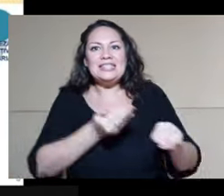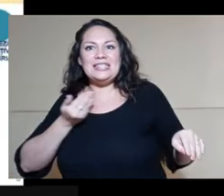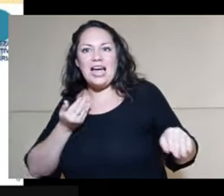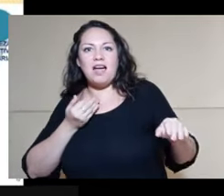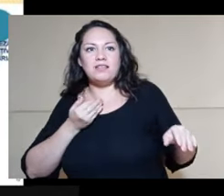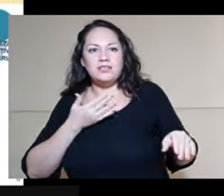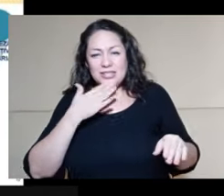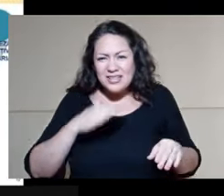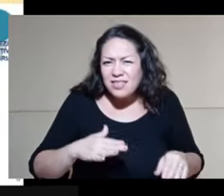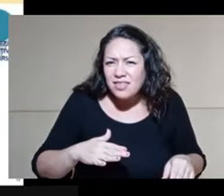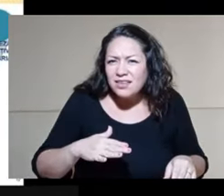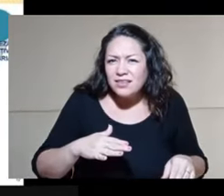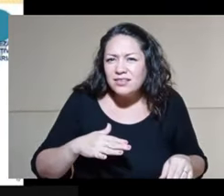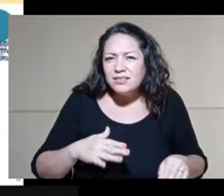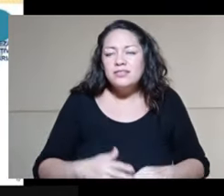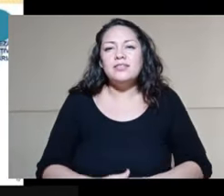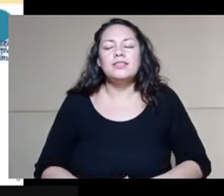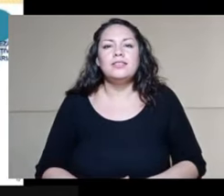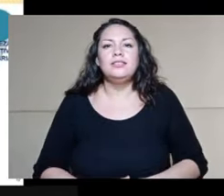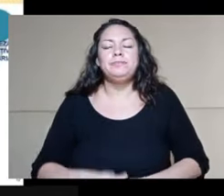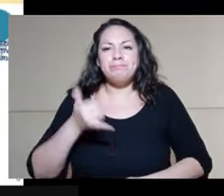¿Se entendió?